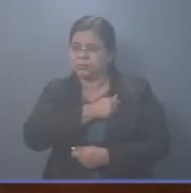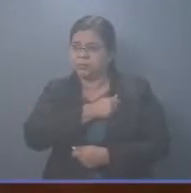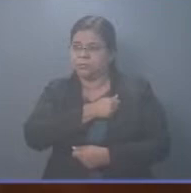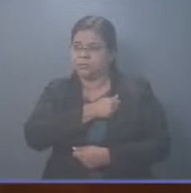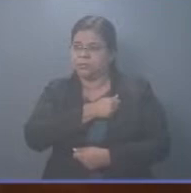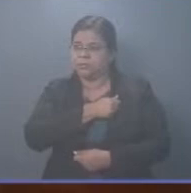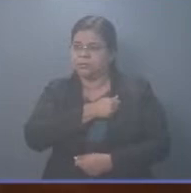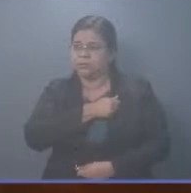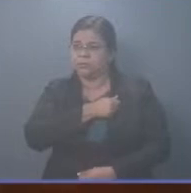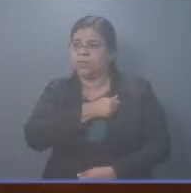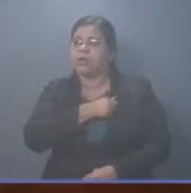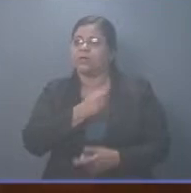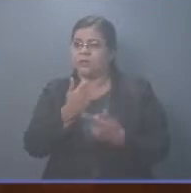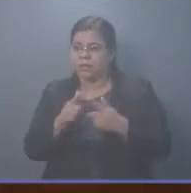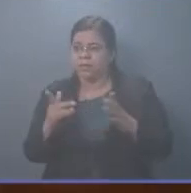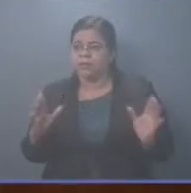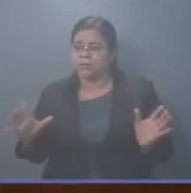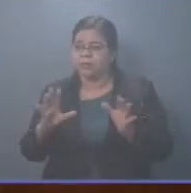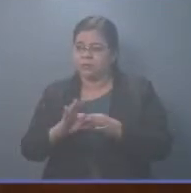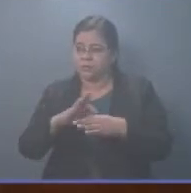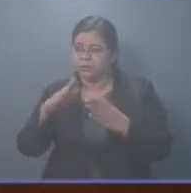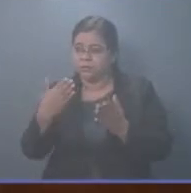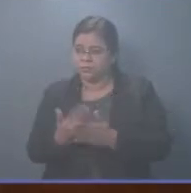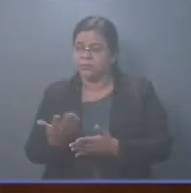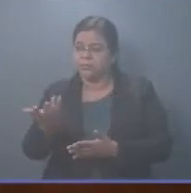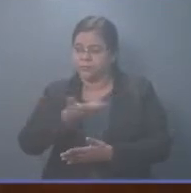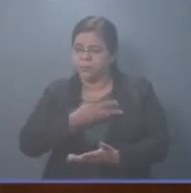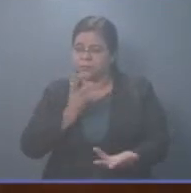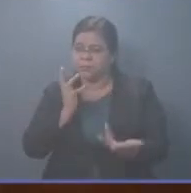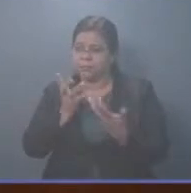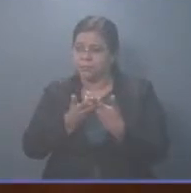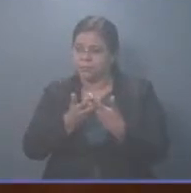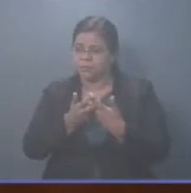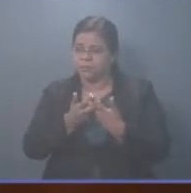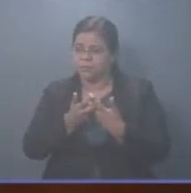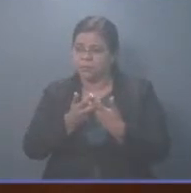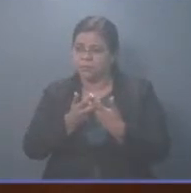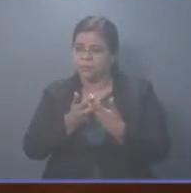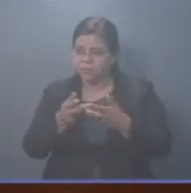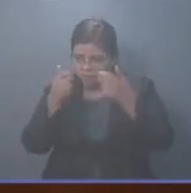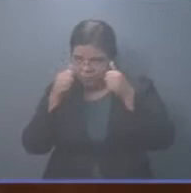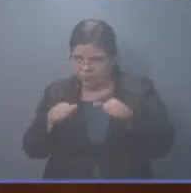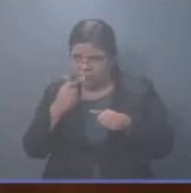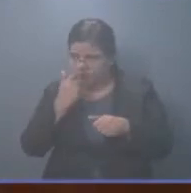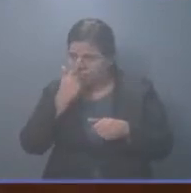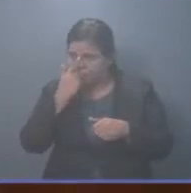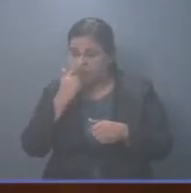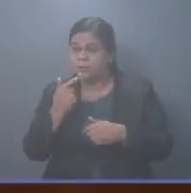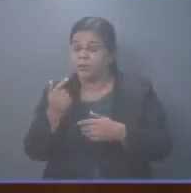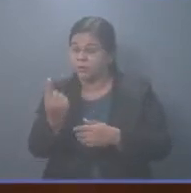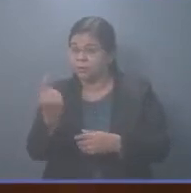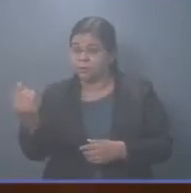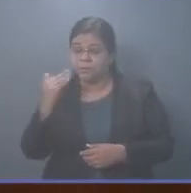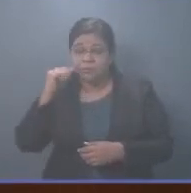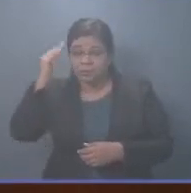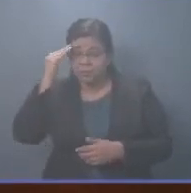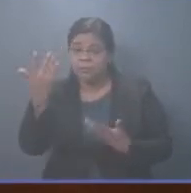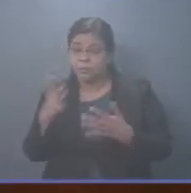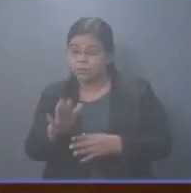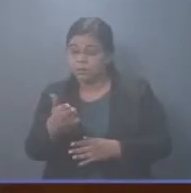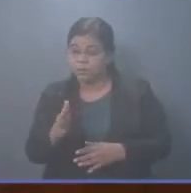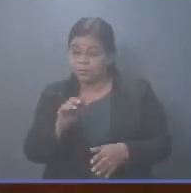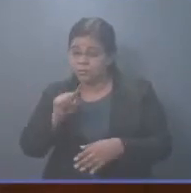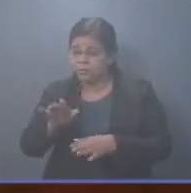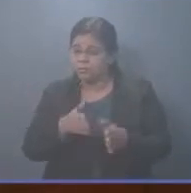Diría: los concesionarios del transporte colectivo de pasajeros deberán cobrar la mitad de la tarifa autorizada a todas aquellas personas adultas mayores que utilicen dicho